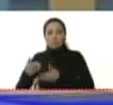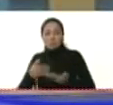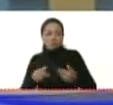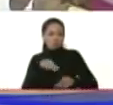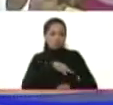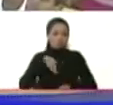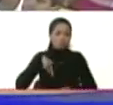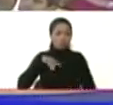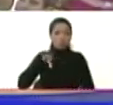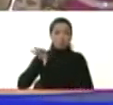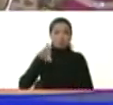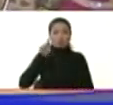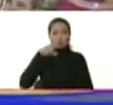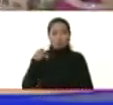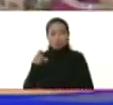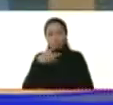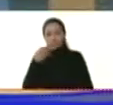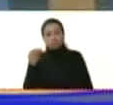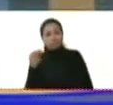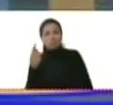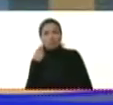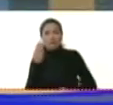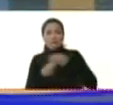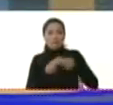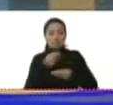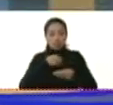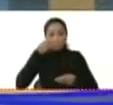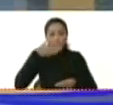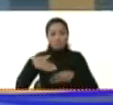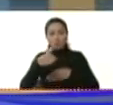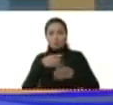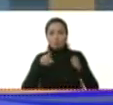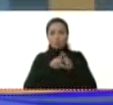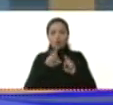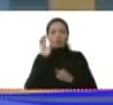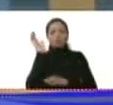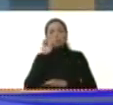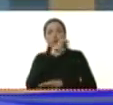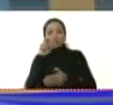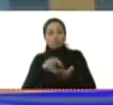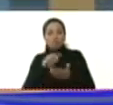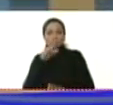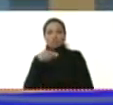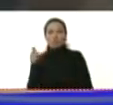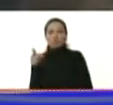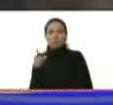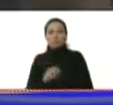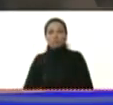país? ¿Ha hecho algo por el pueblo esa Asamblea Nacional?